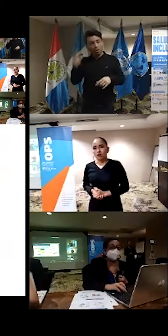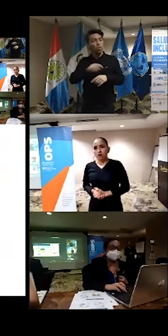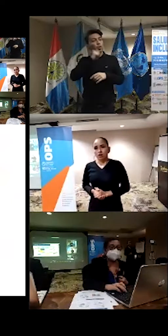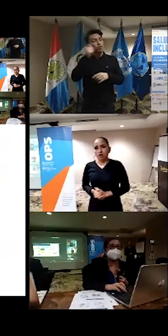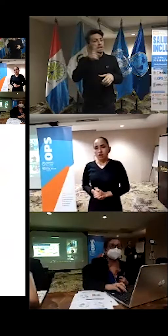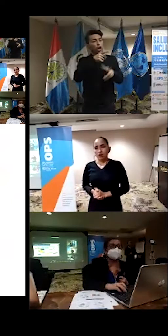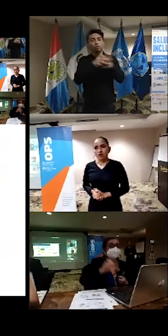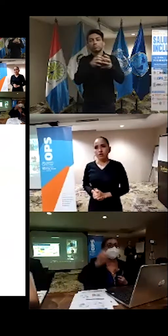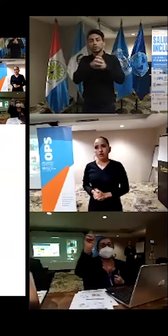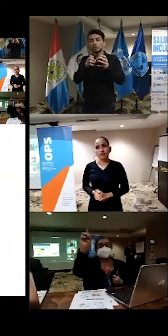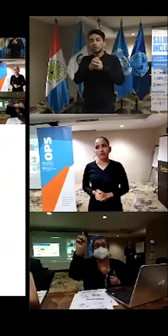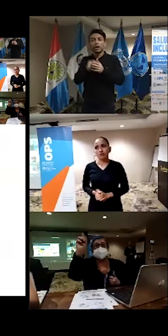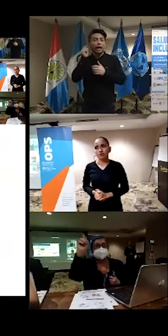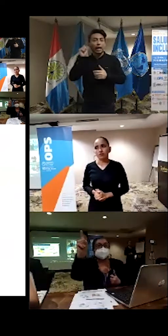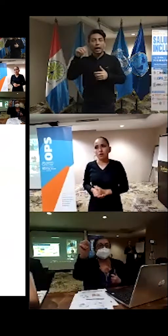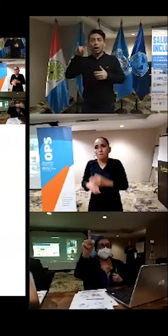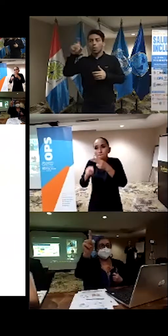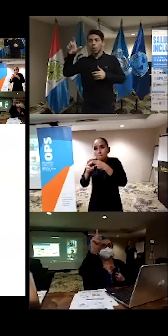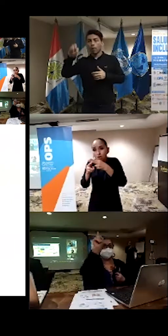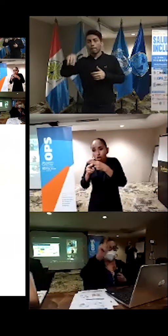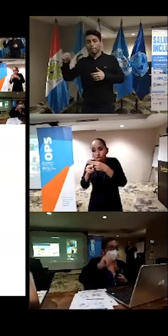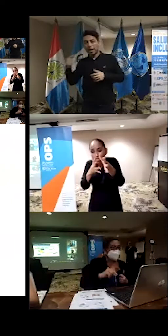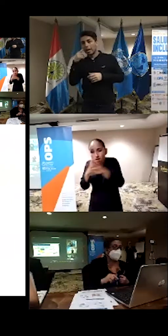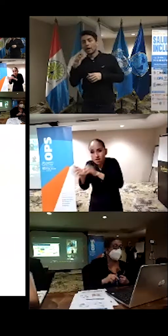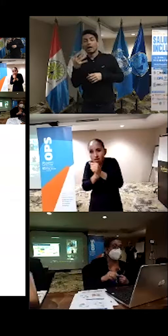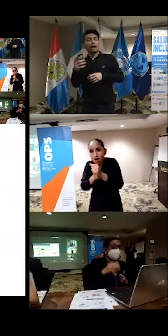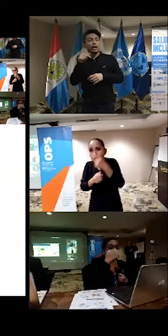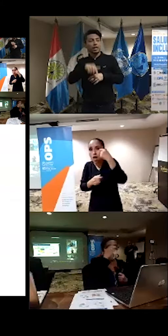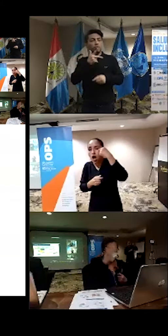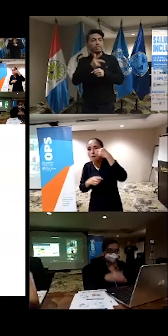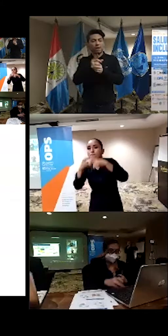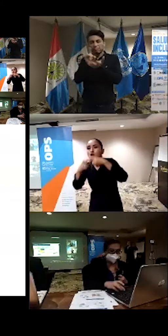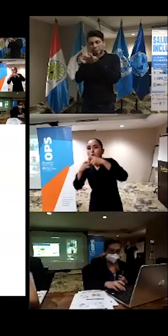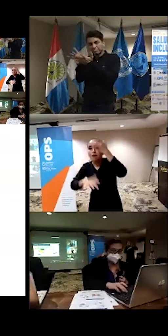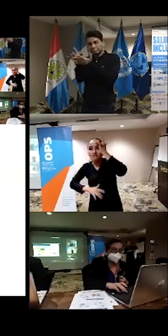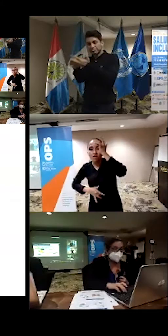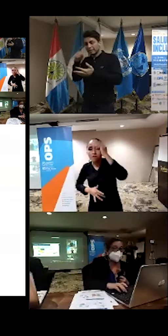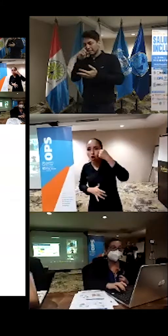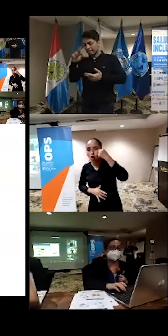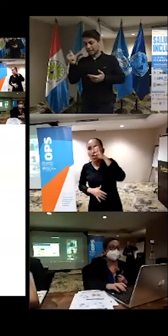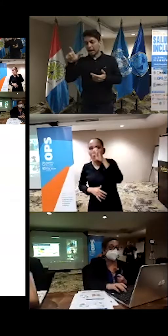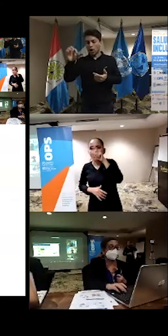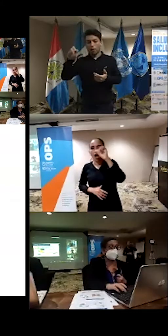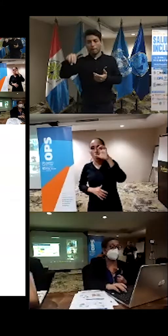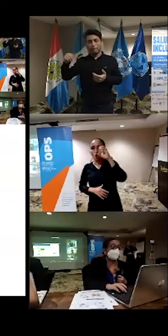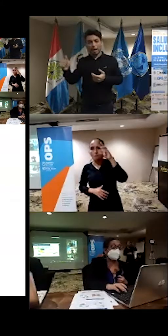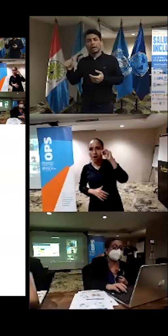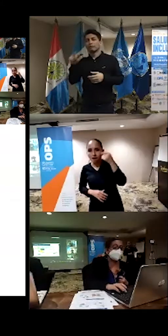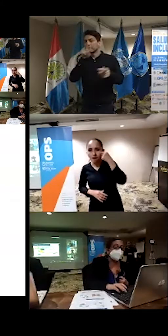donde estamos por erradicar el tracoma en Guatemala. Hacemos la coordinación inter